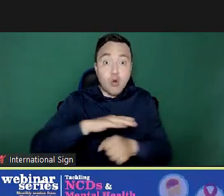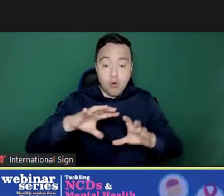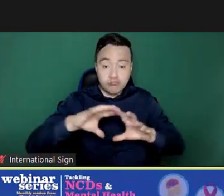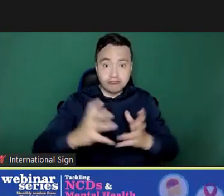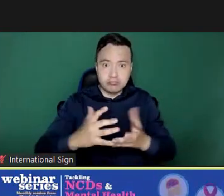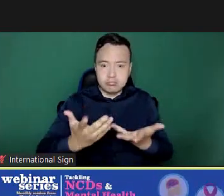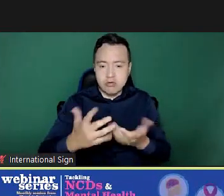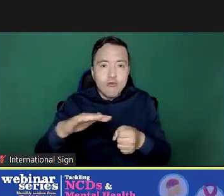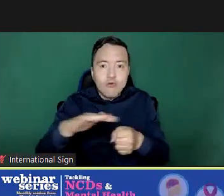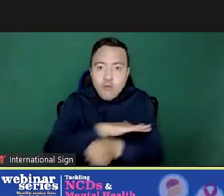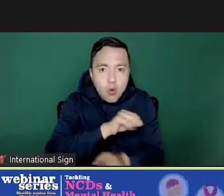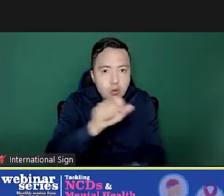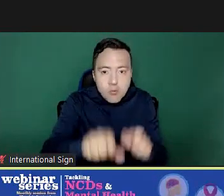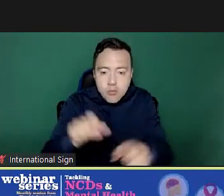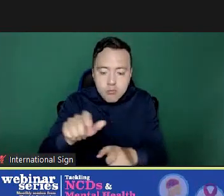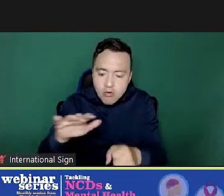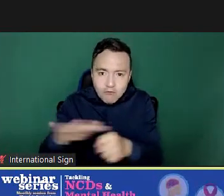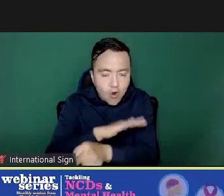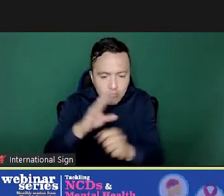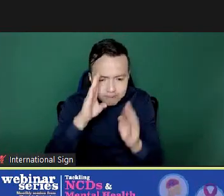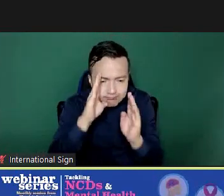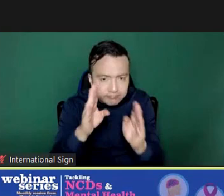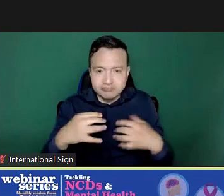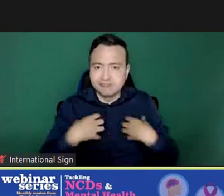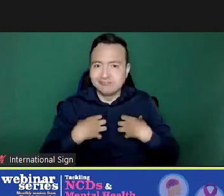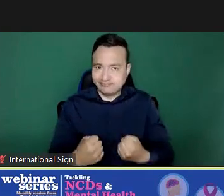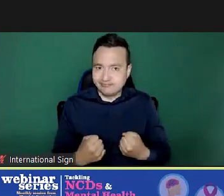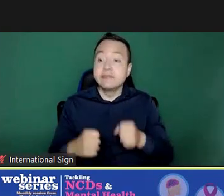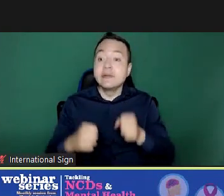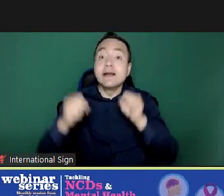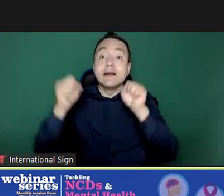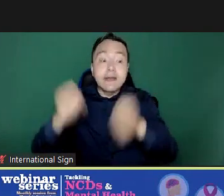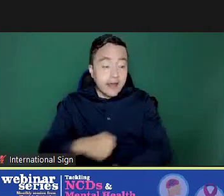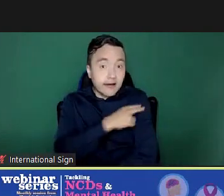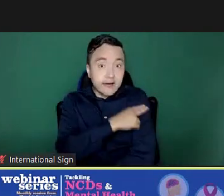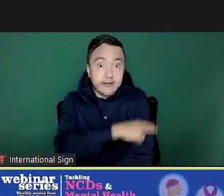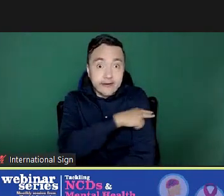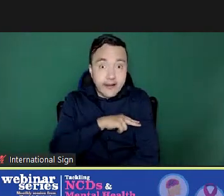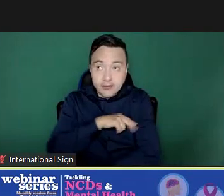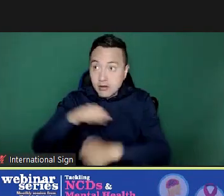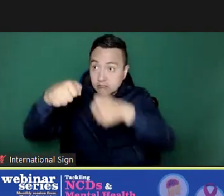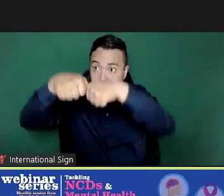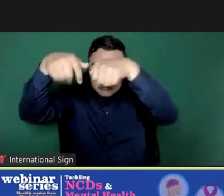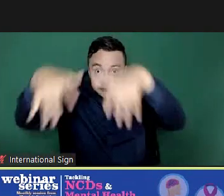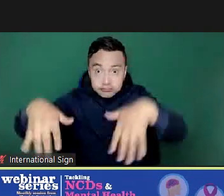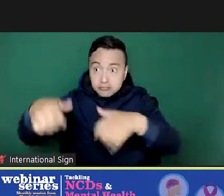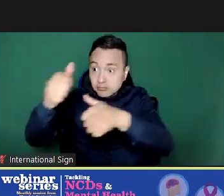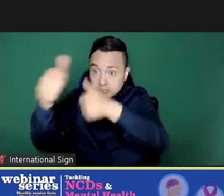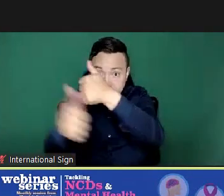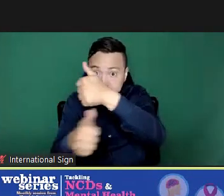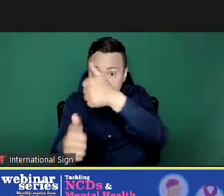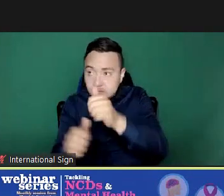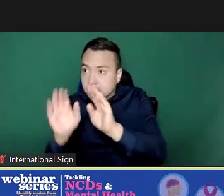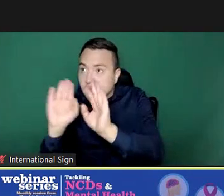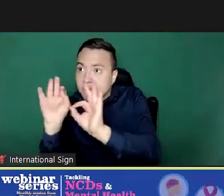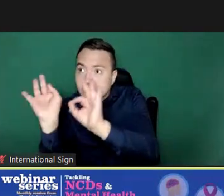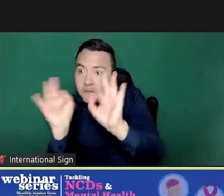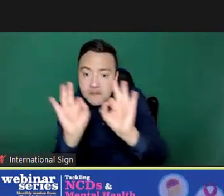necesarias para la transformación de los sistemas sanitarios para que se pueda responder a las necesidades de las personas que tienen enfermedad de transmisión